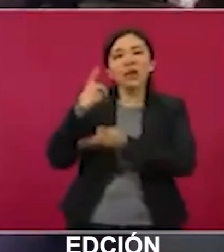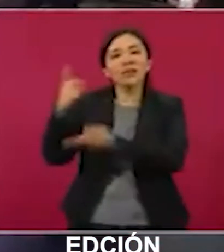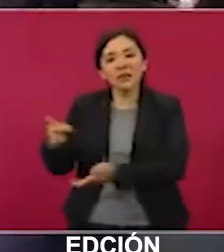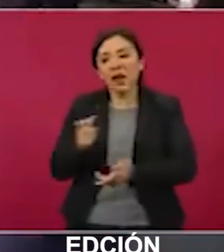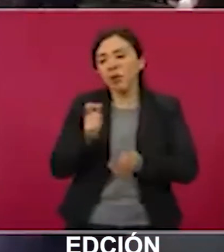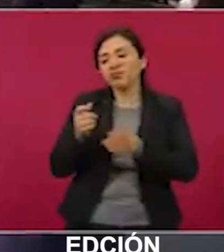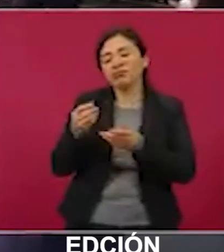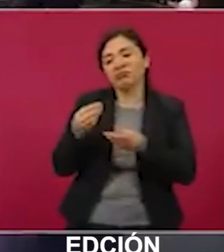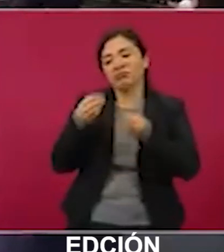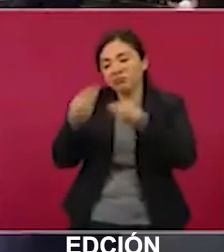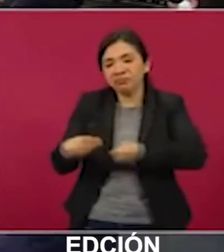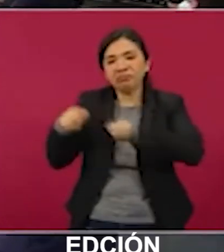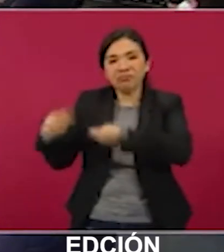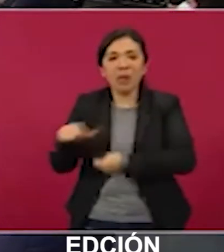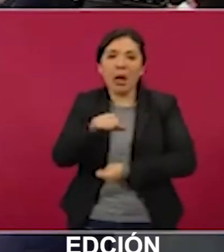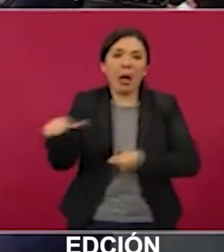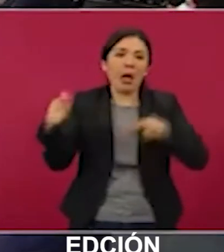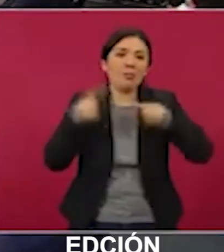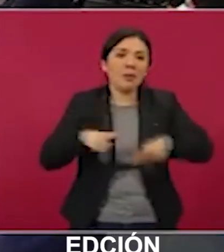despensas